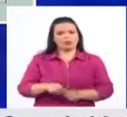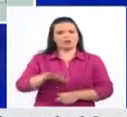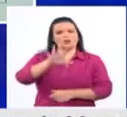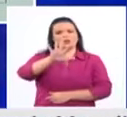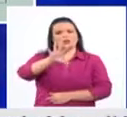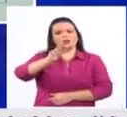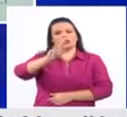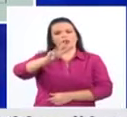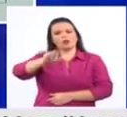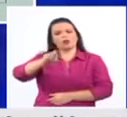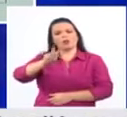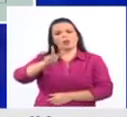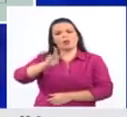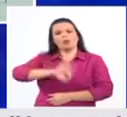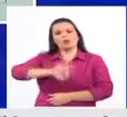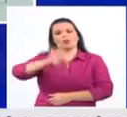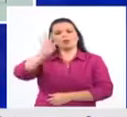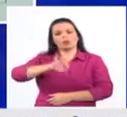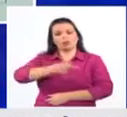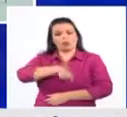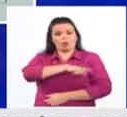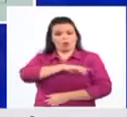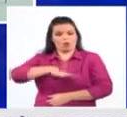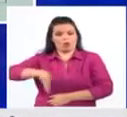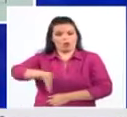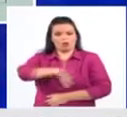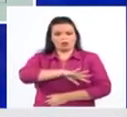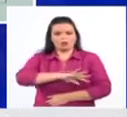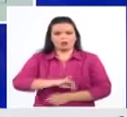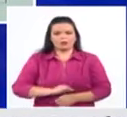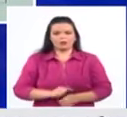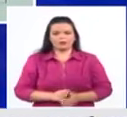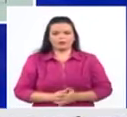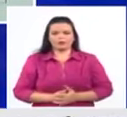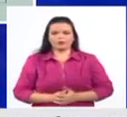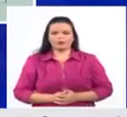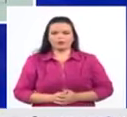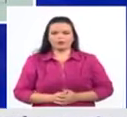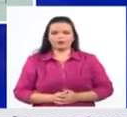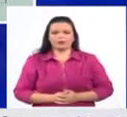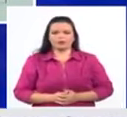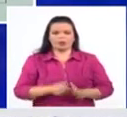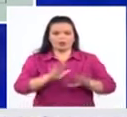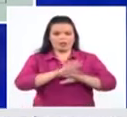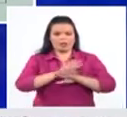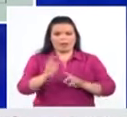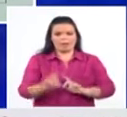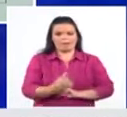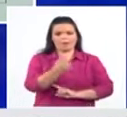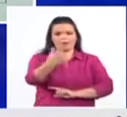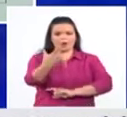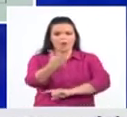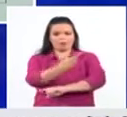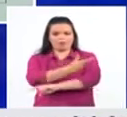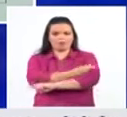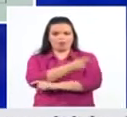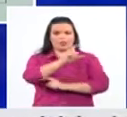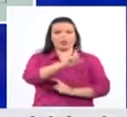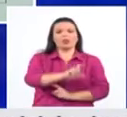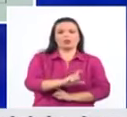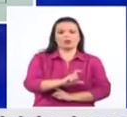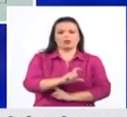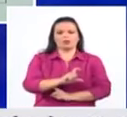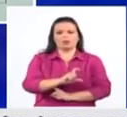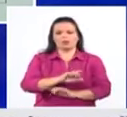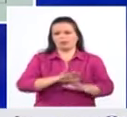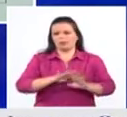53,2% de la población cubana con una primera dosis administrada hasta